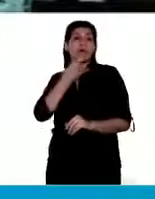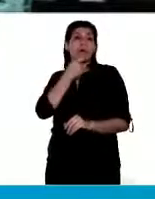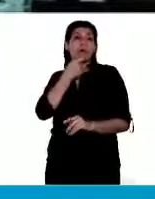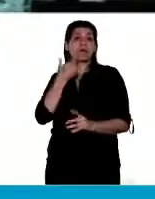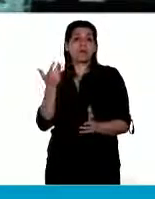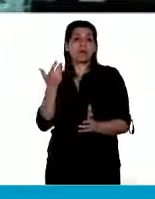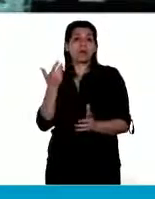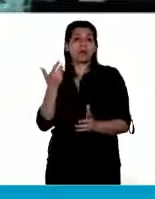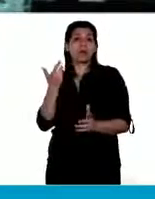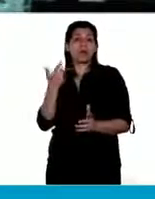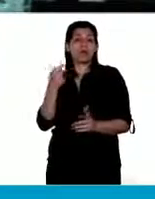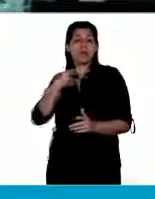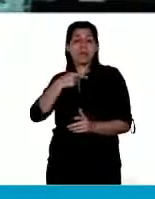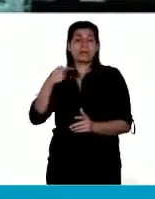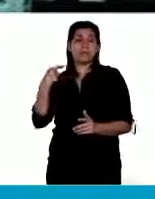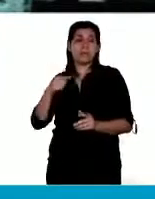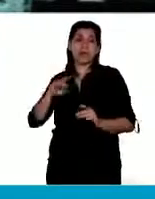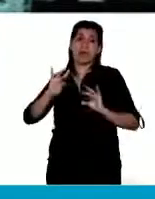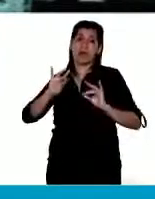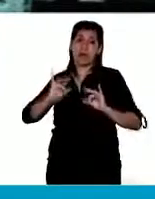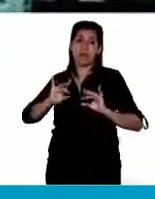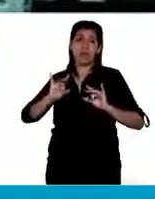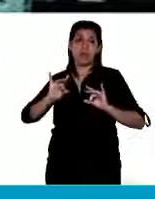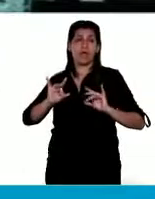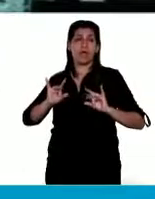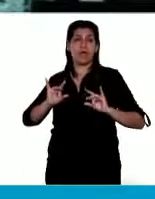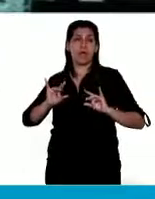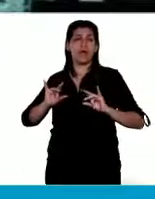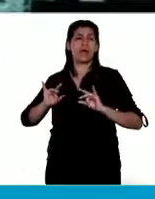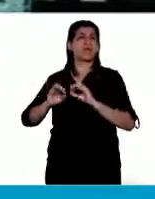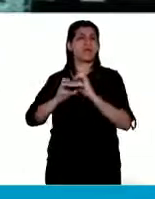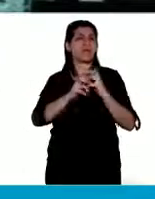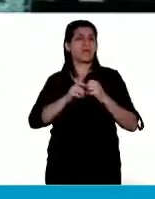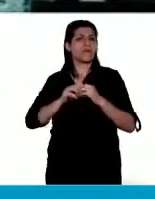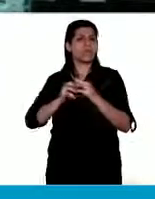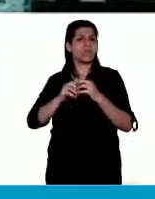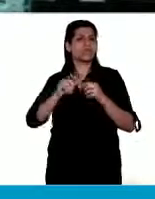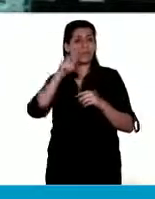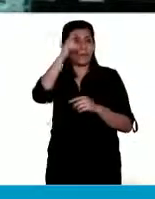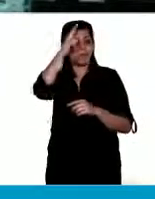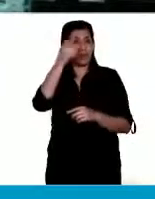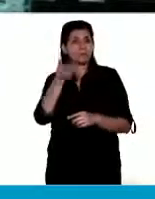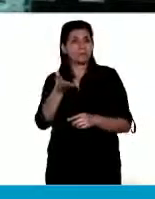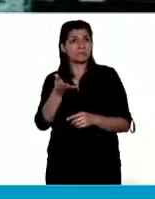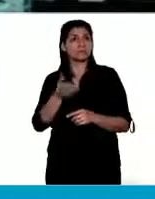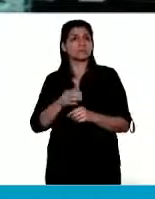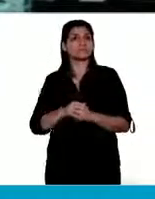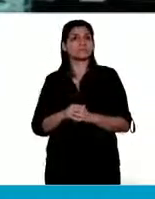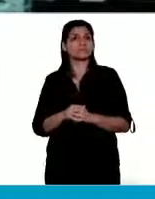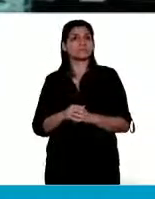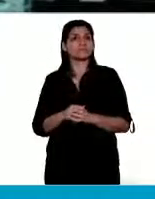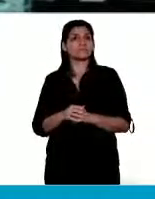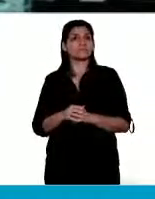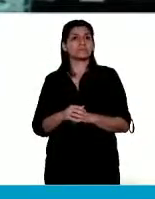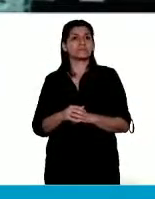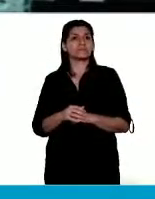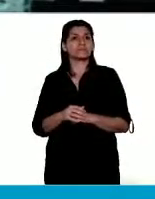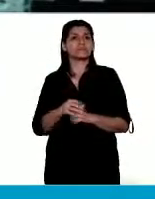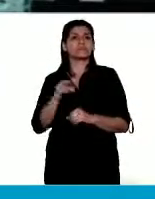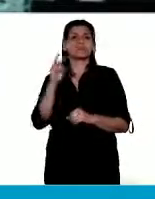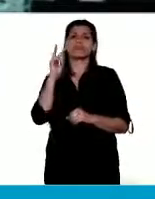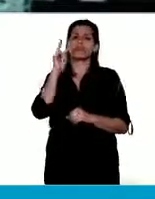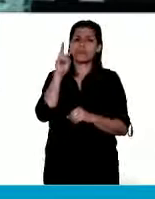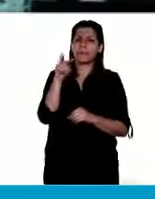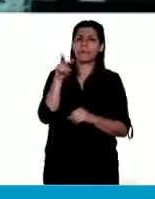semana marcada por el conflicto policial. Y según lo que nosotros escuchamos, según lo que se